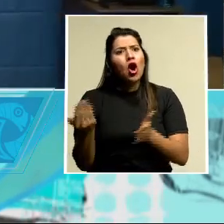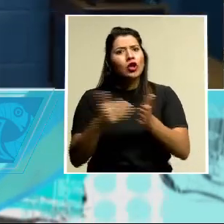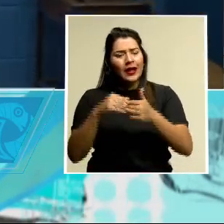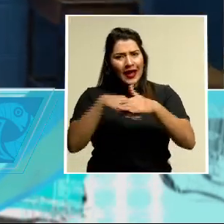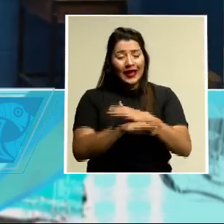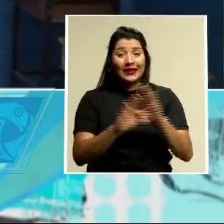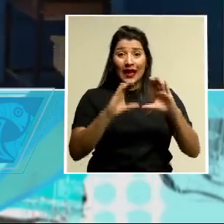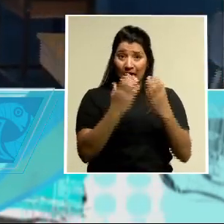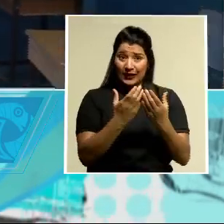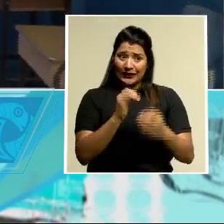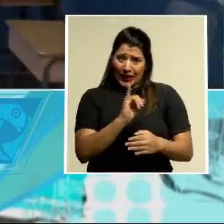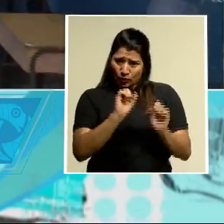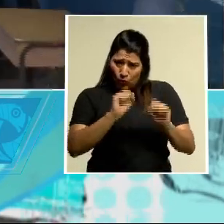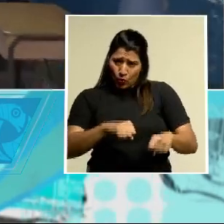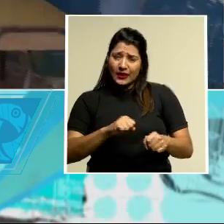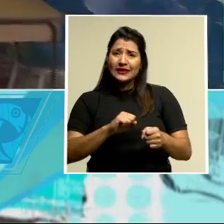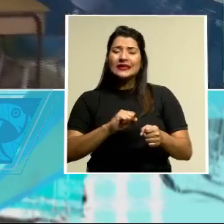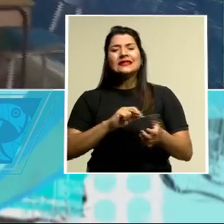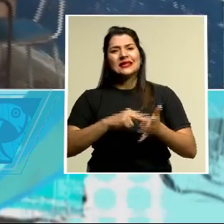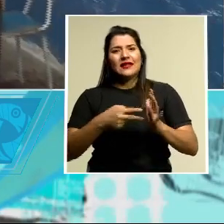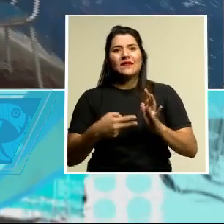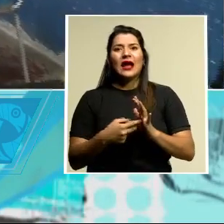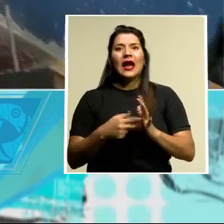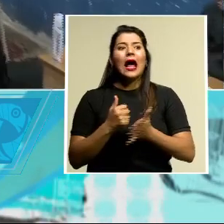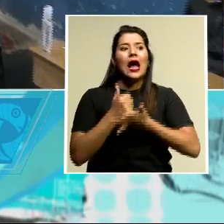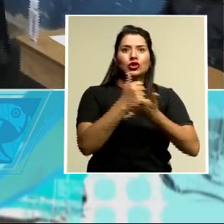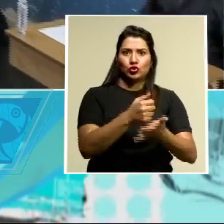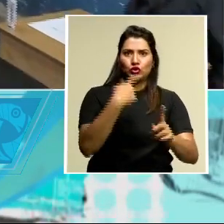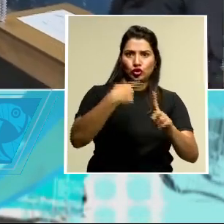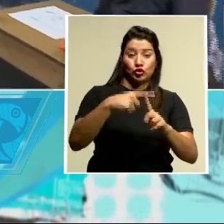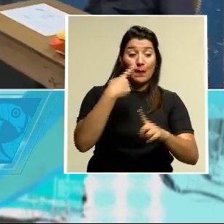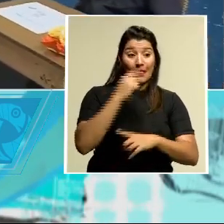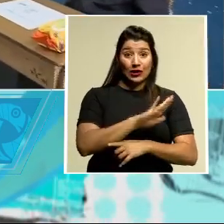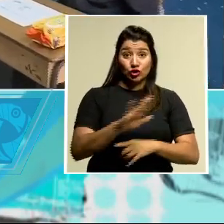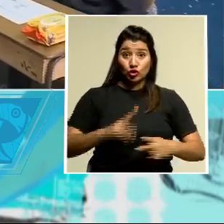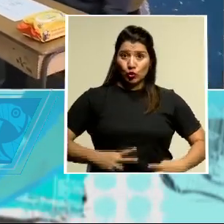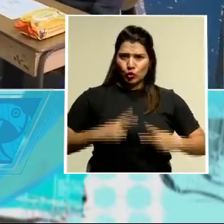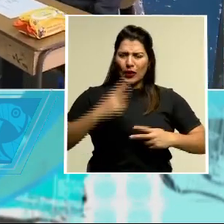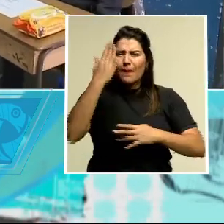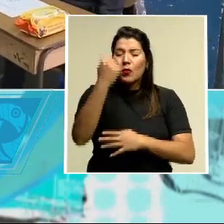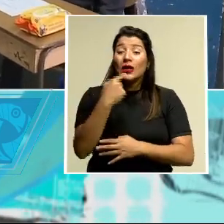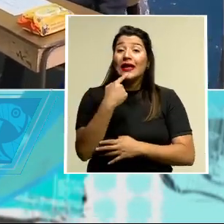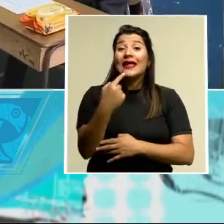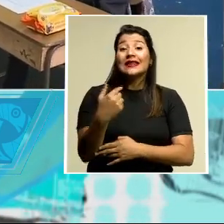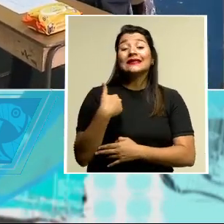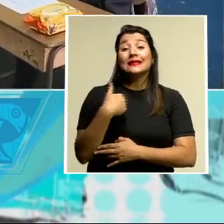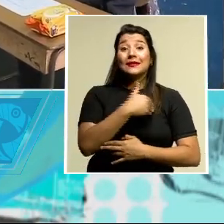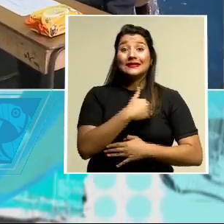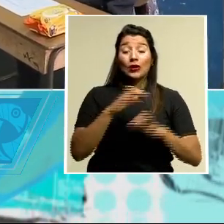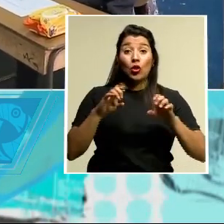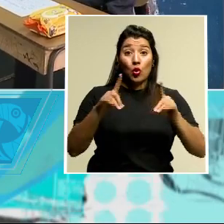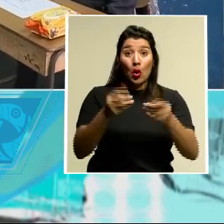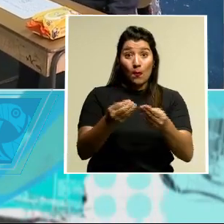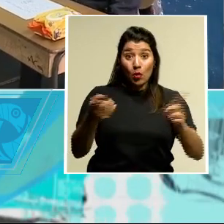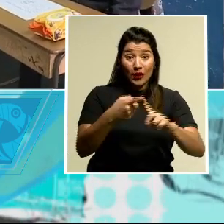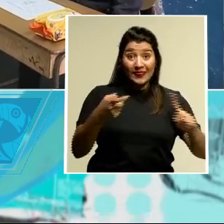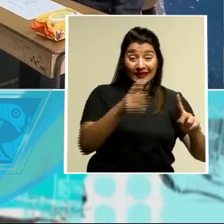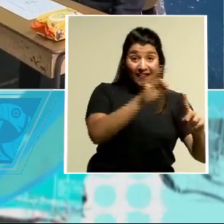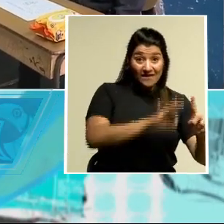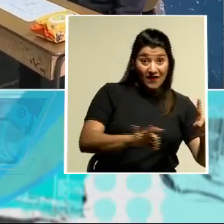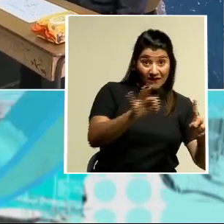un impacto positivo en la vida de los niños. Y es que, según los datos del Ministerio de Educación Pública, de febrero a la fecha se han registrado al